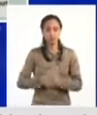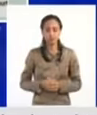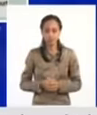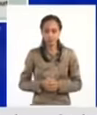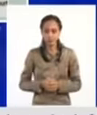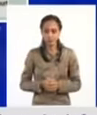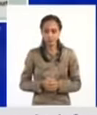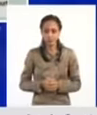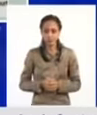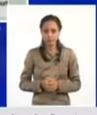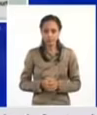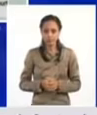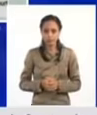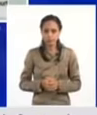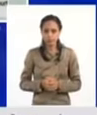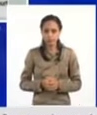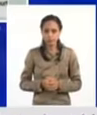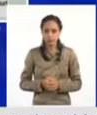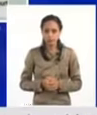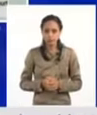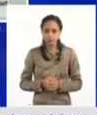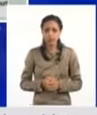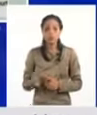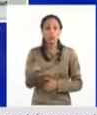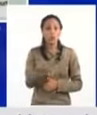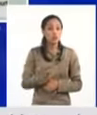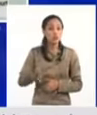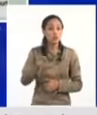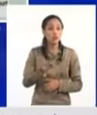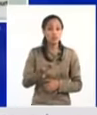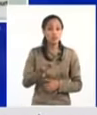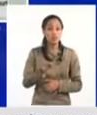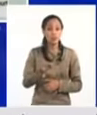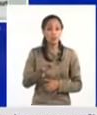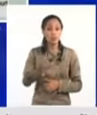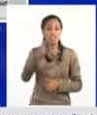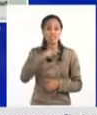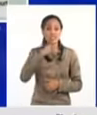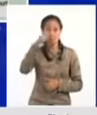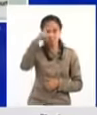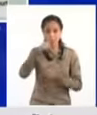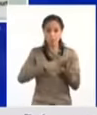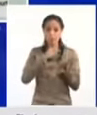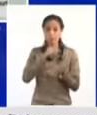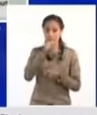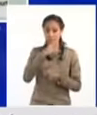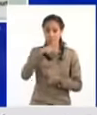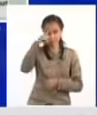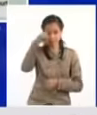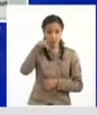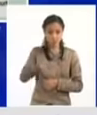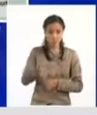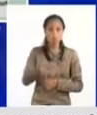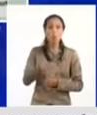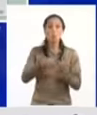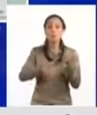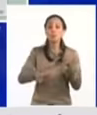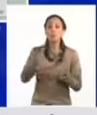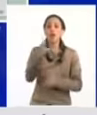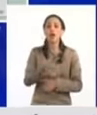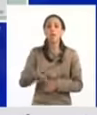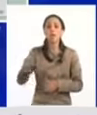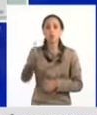Y el municipio de Carlos Manuel de Céspedes de la provincia de Camagüey. El geógrafo Roberto Mero nos